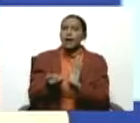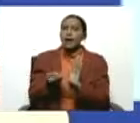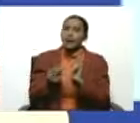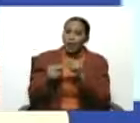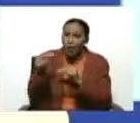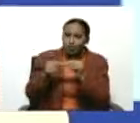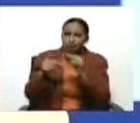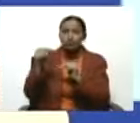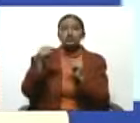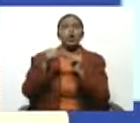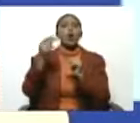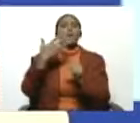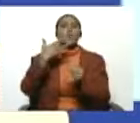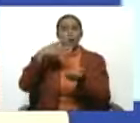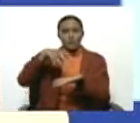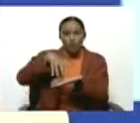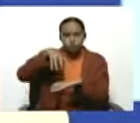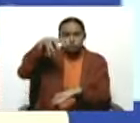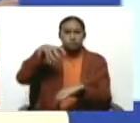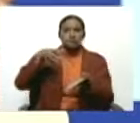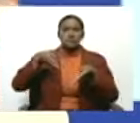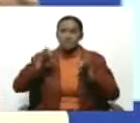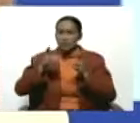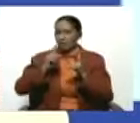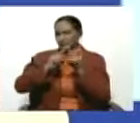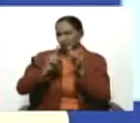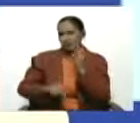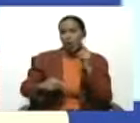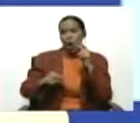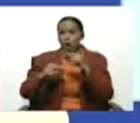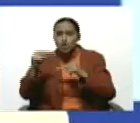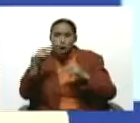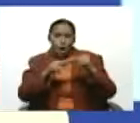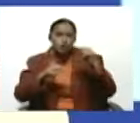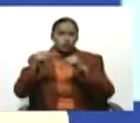infraestructuras importantes y es posible tener problemas en